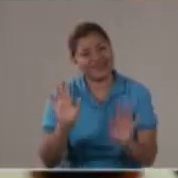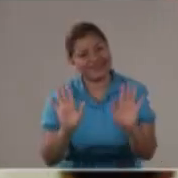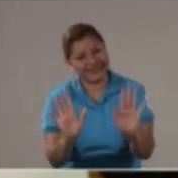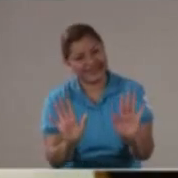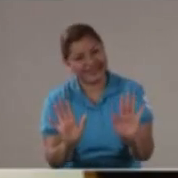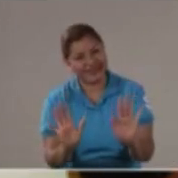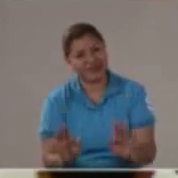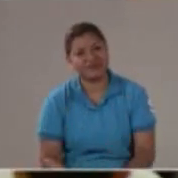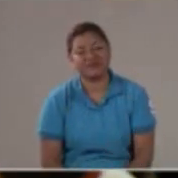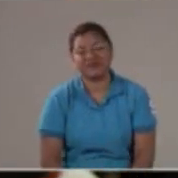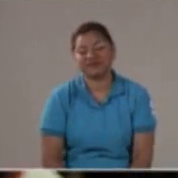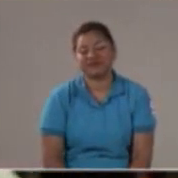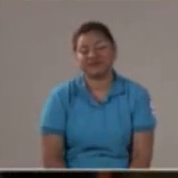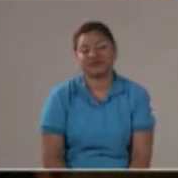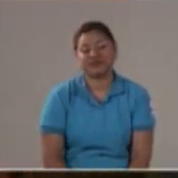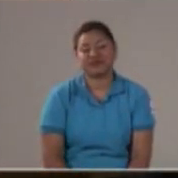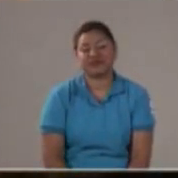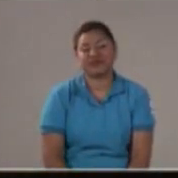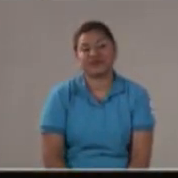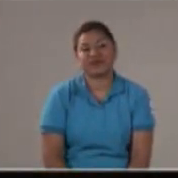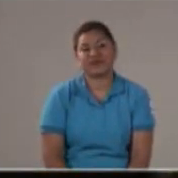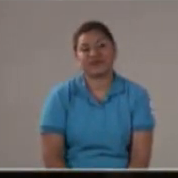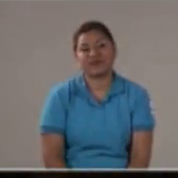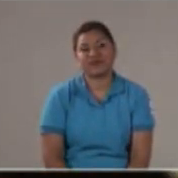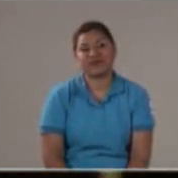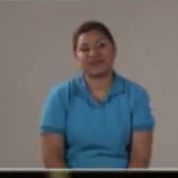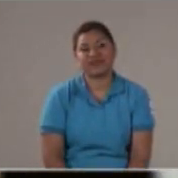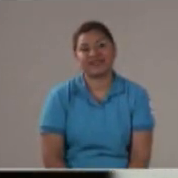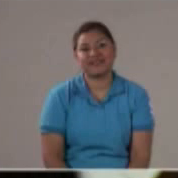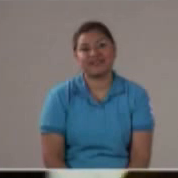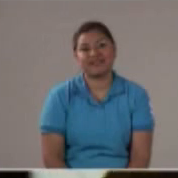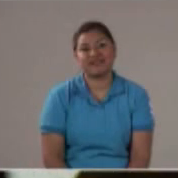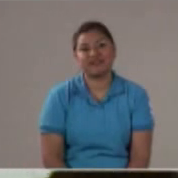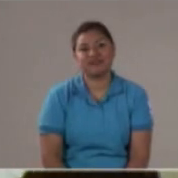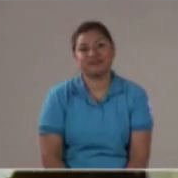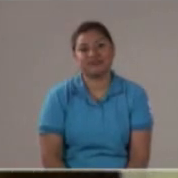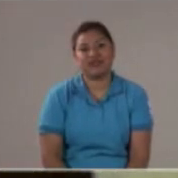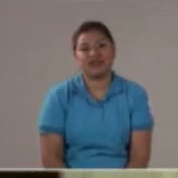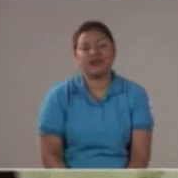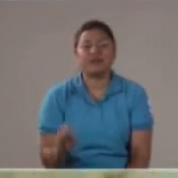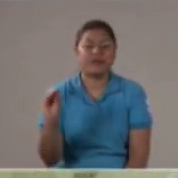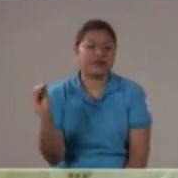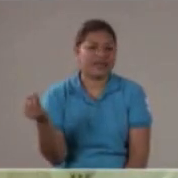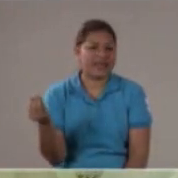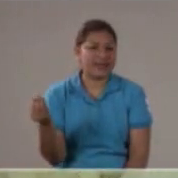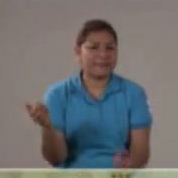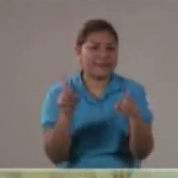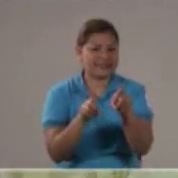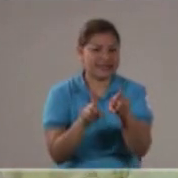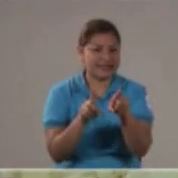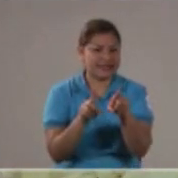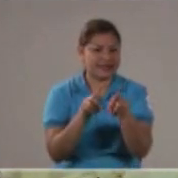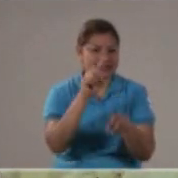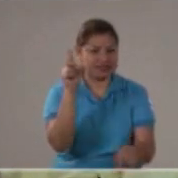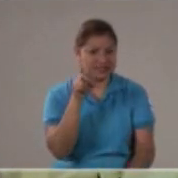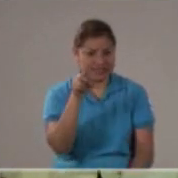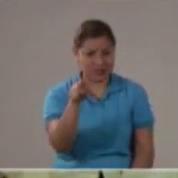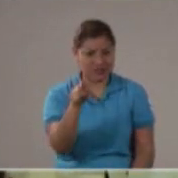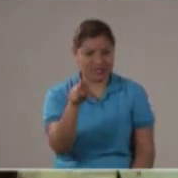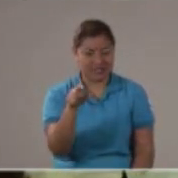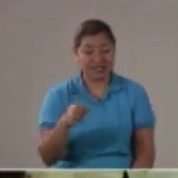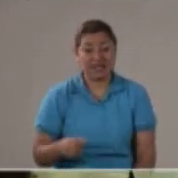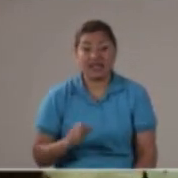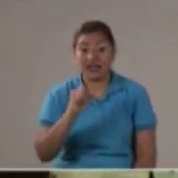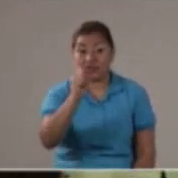tranquilo, está allá, no. No lo voy a hacer, se lo prometo. Pero ¿qué pasaría si le doy el micrófono a usted para